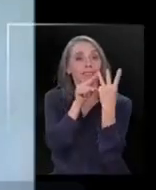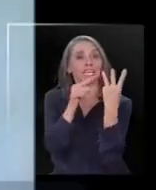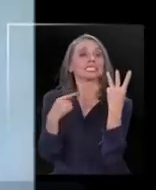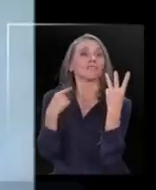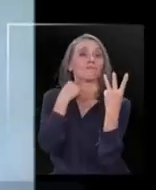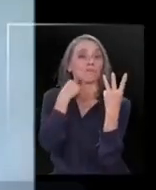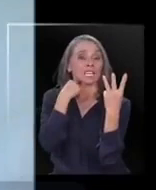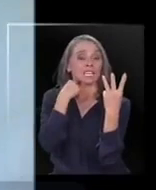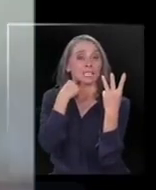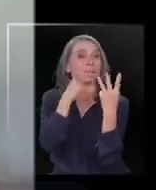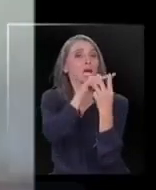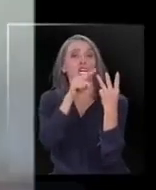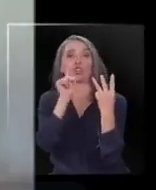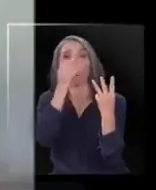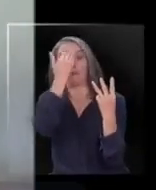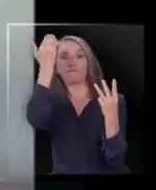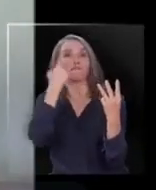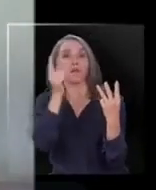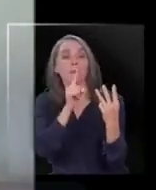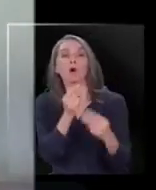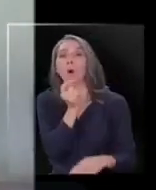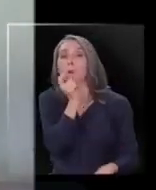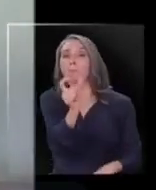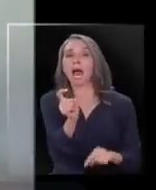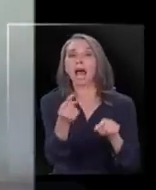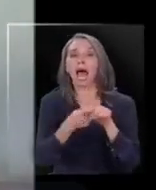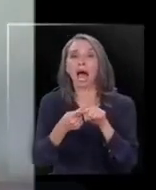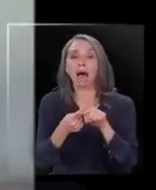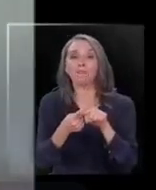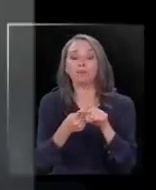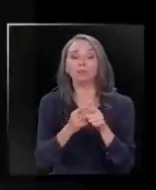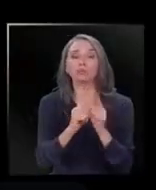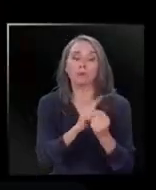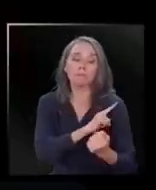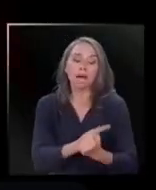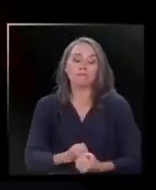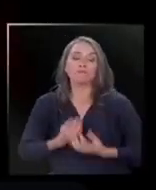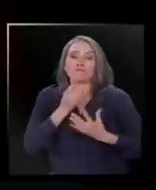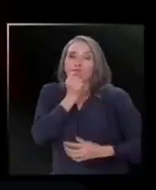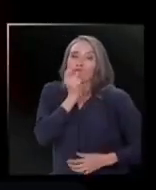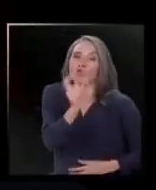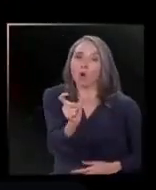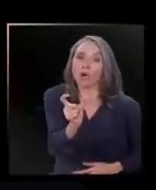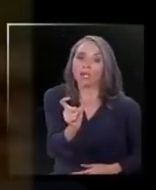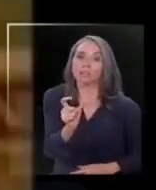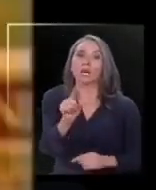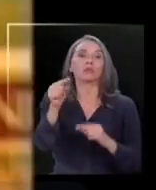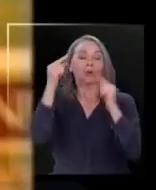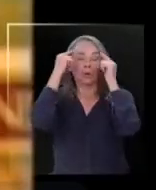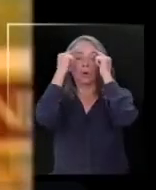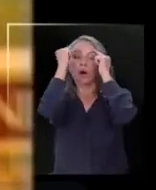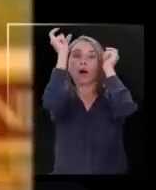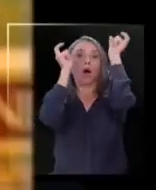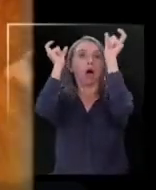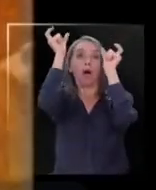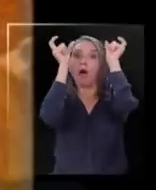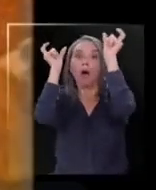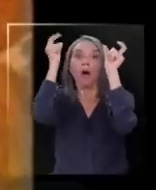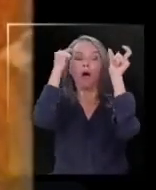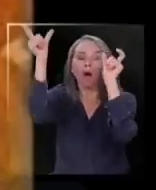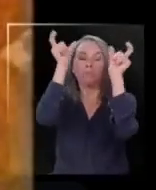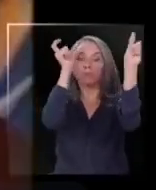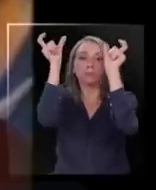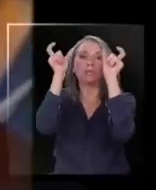víctimas entonces desconocidas, la palabra abuso cobró nueva fuerza. Retumbó en nuestras cabezas, cuestionó las